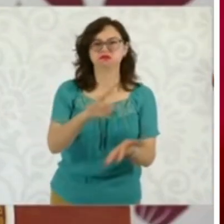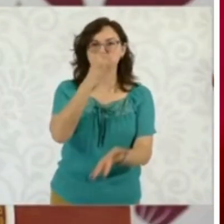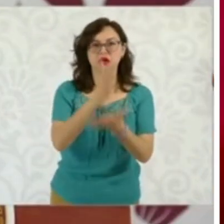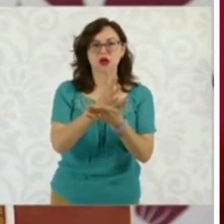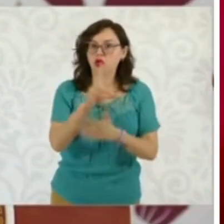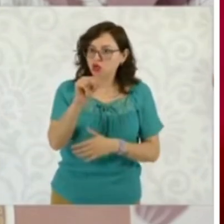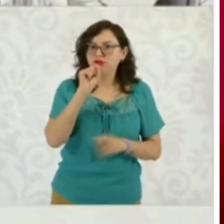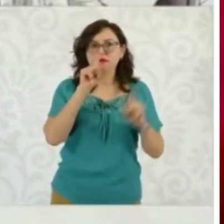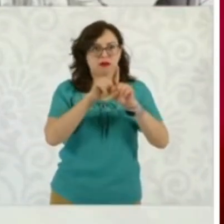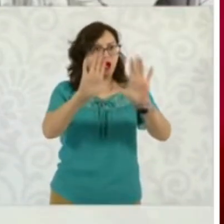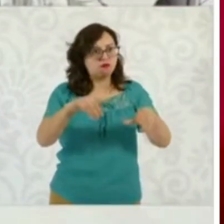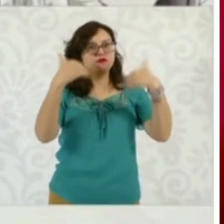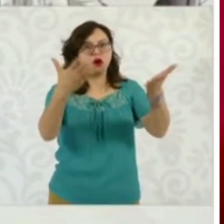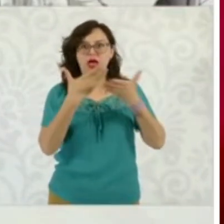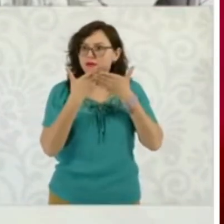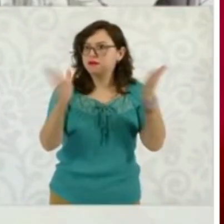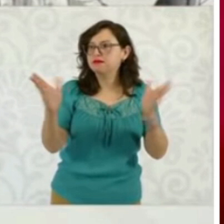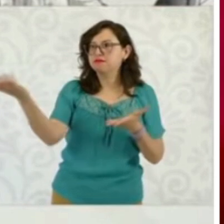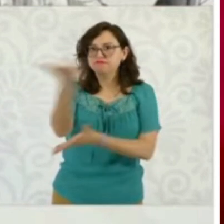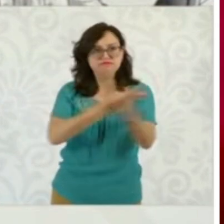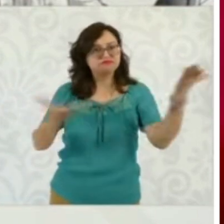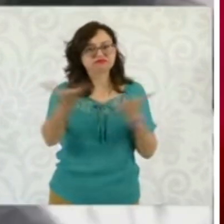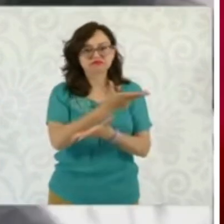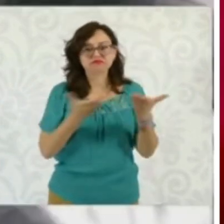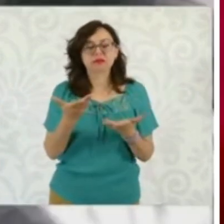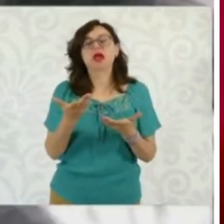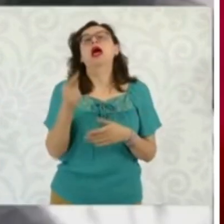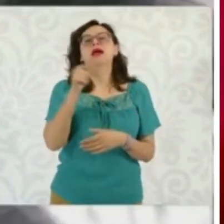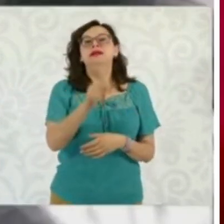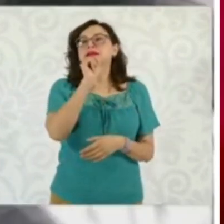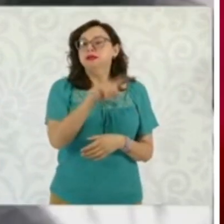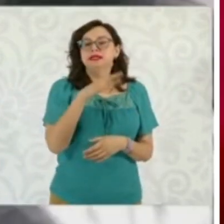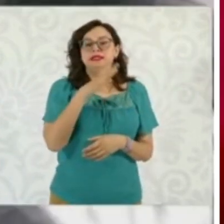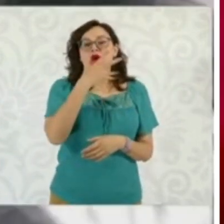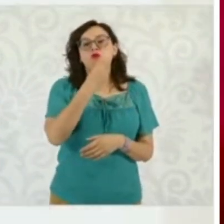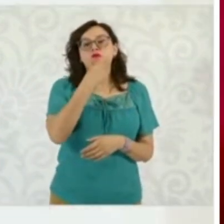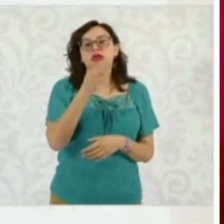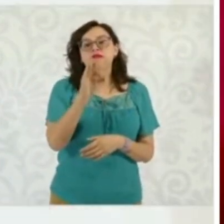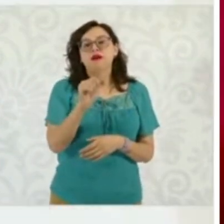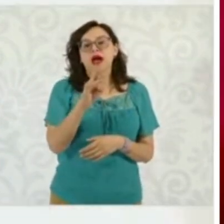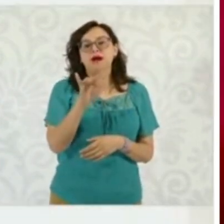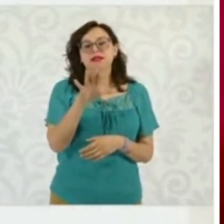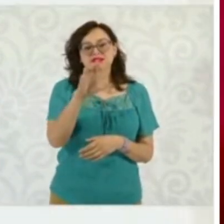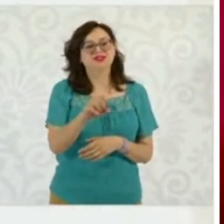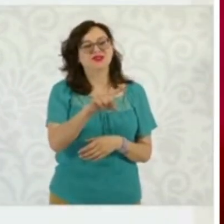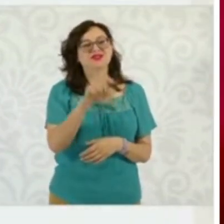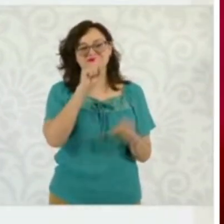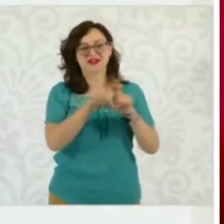debate público. Entonces se modificaron ahí, entiendo que está Fabricio Mejía, otro compañero del CEU,